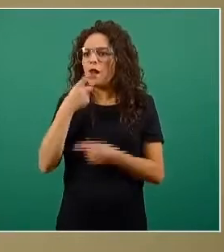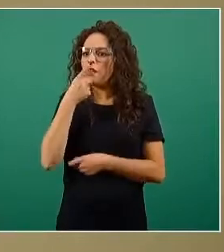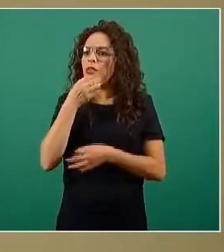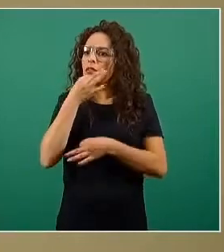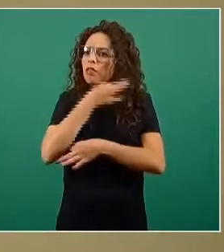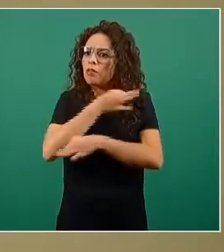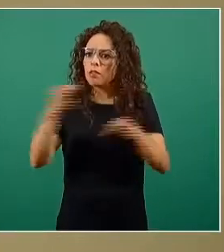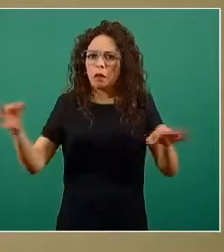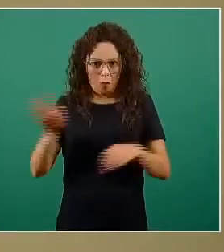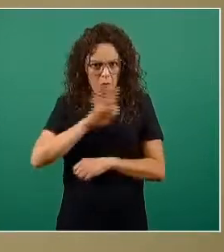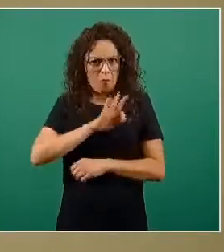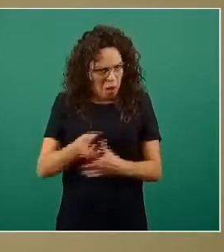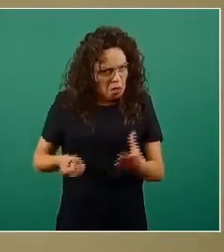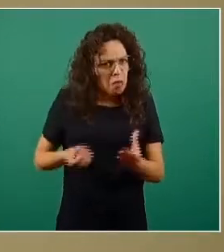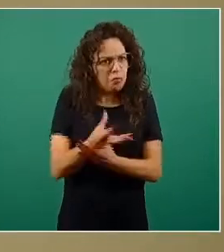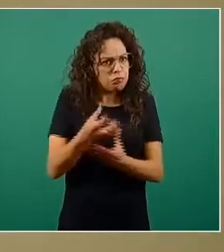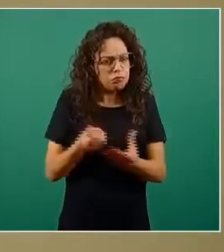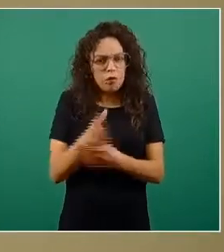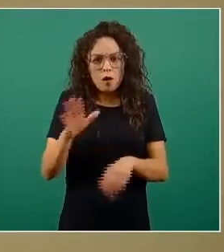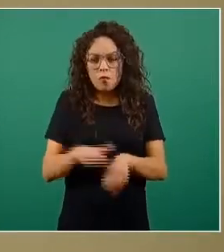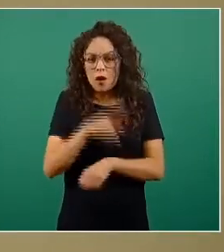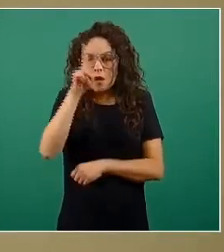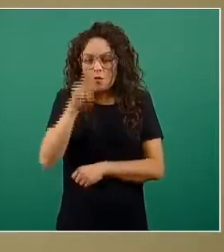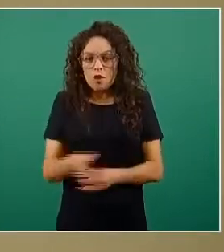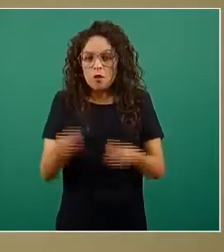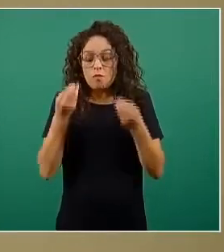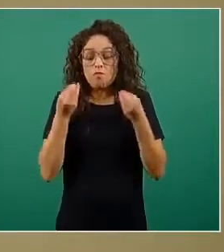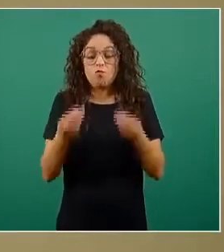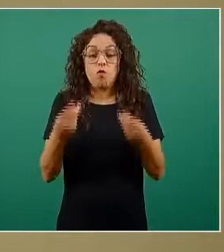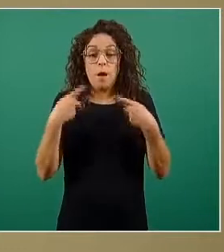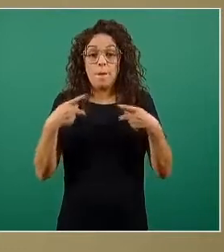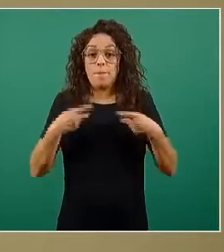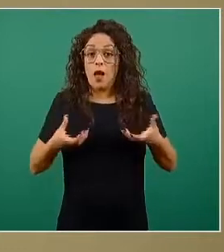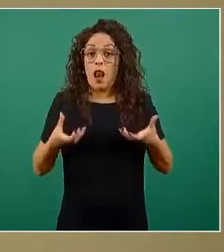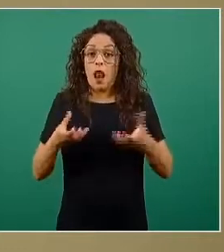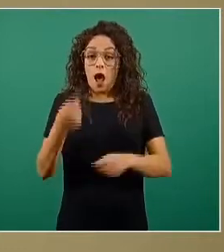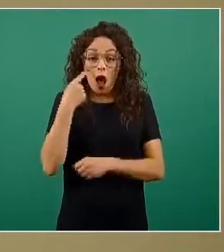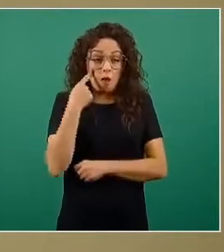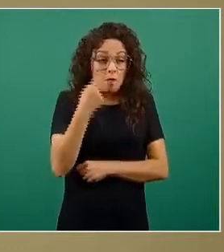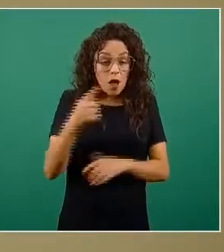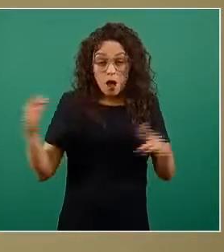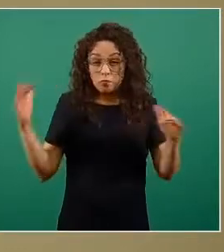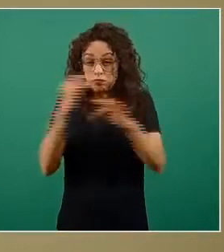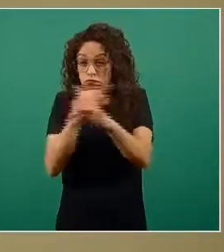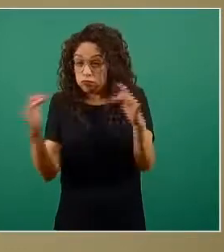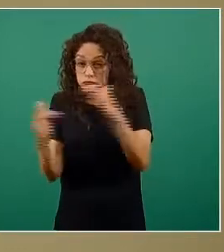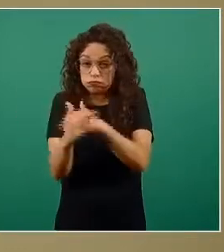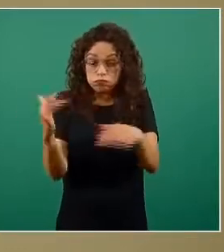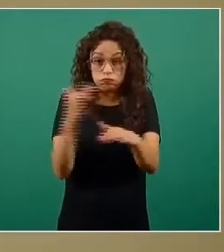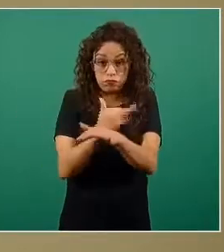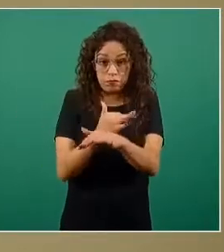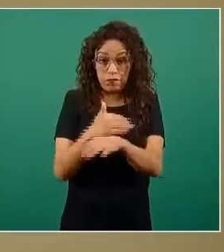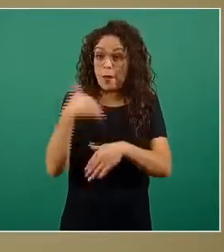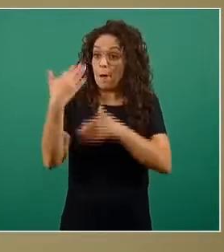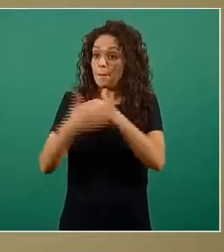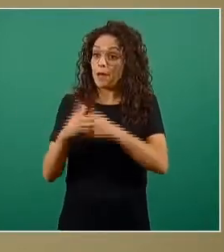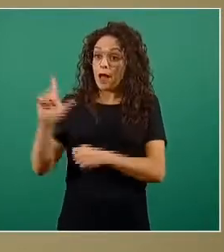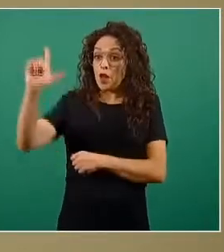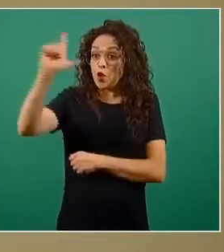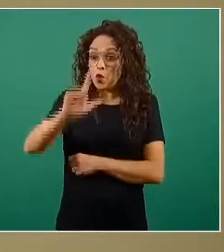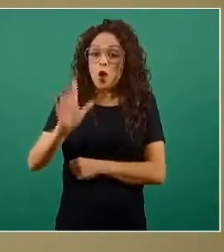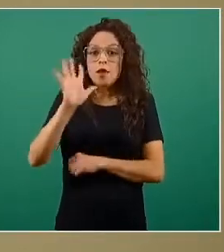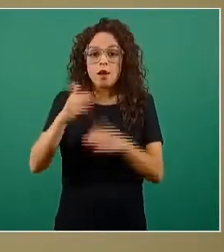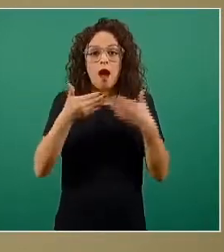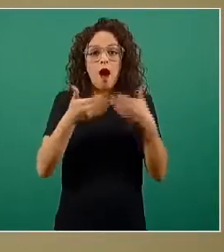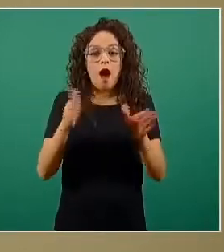un gran congestionamiento en la ciudad, una gran movilidad. El día lunes se aperturan ya las tiendas departamentales y